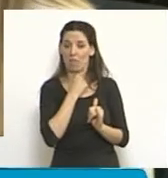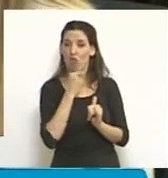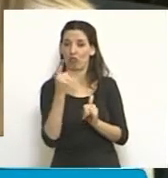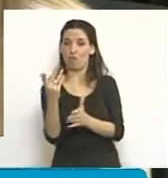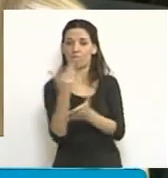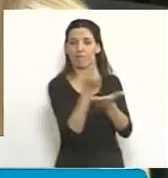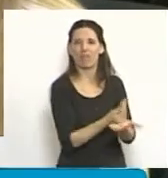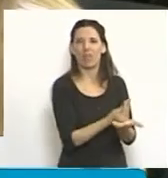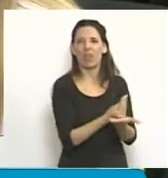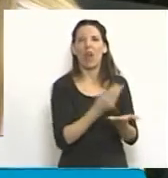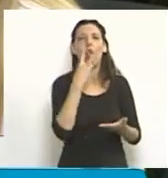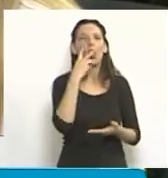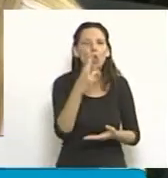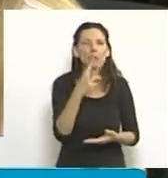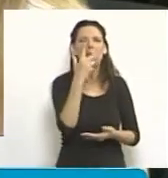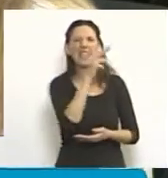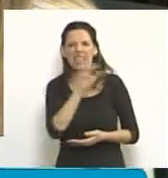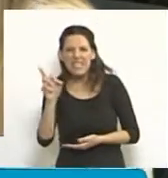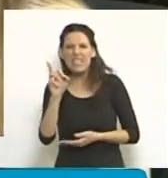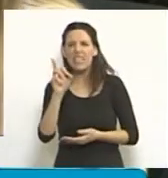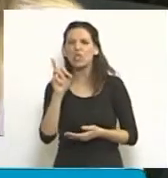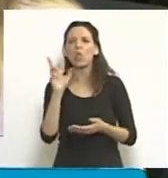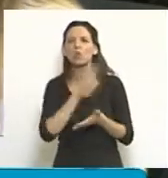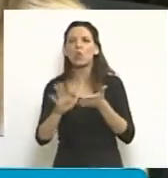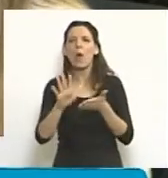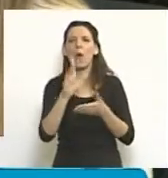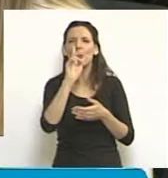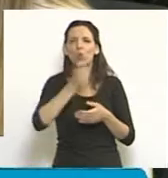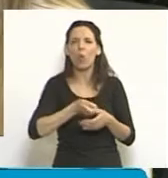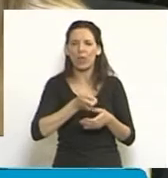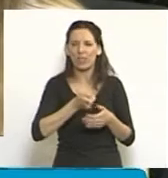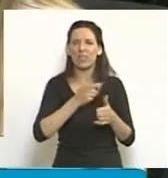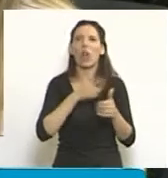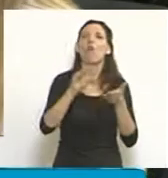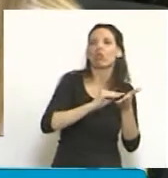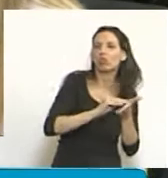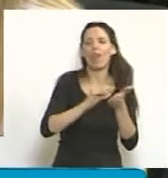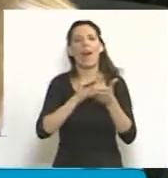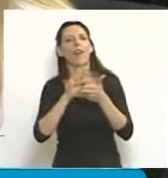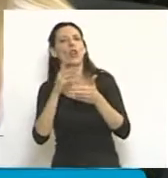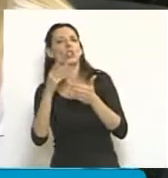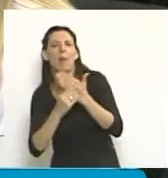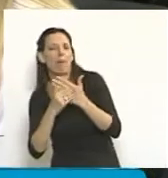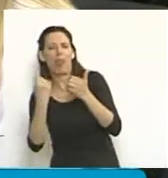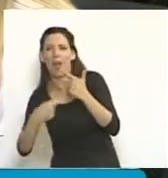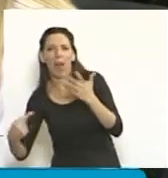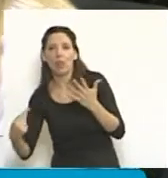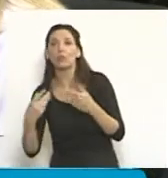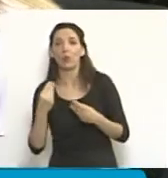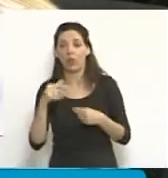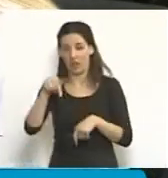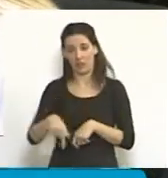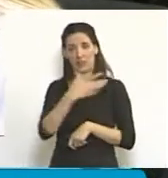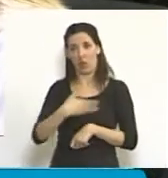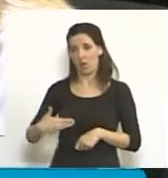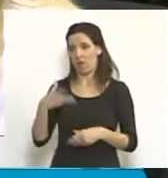de algo más de 2.300 nuevos magistrados, funcionarios y empleados antes de la finalización de